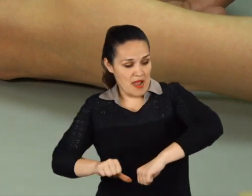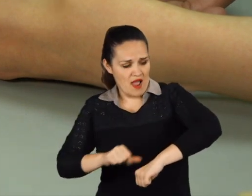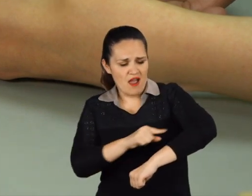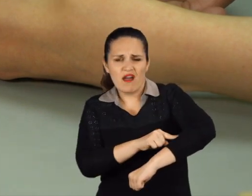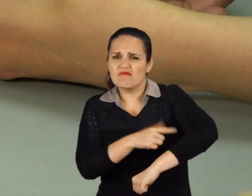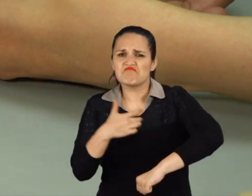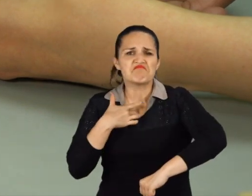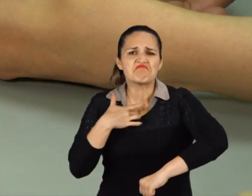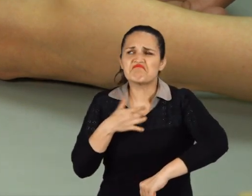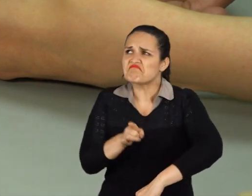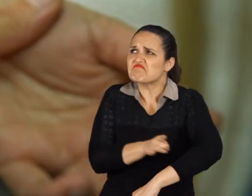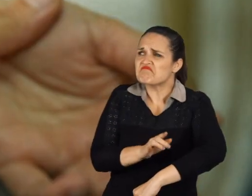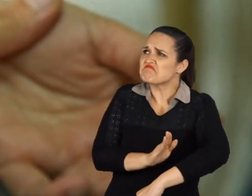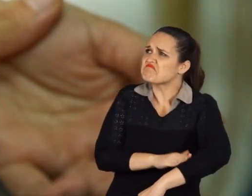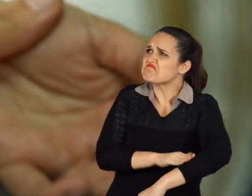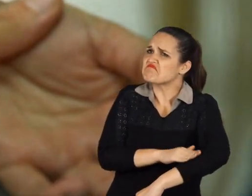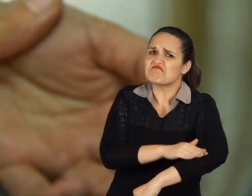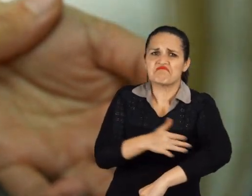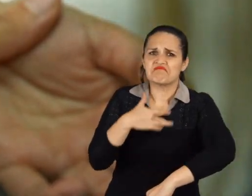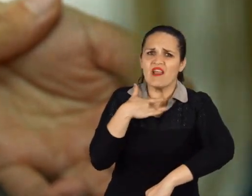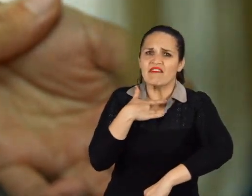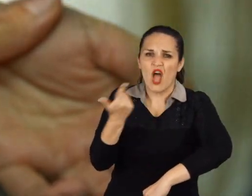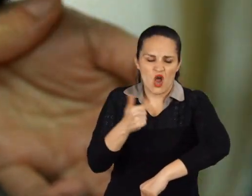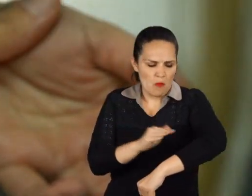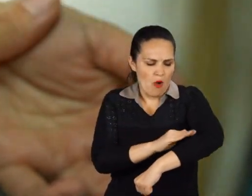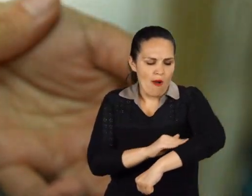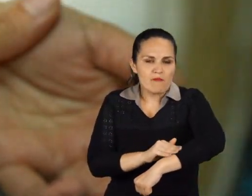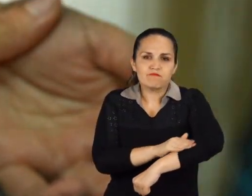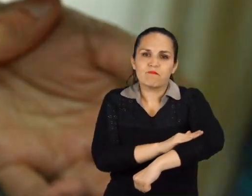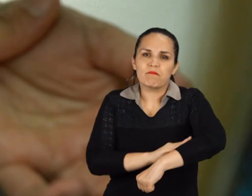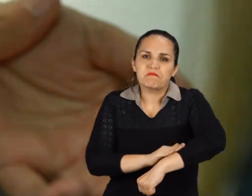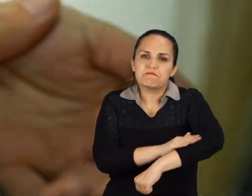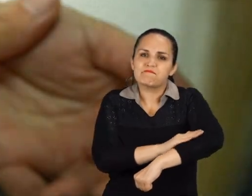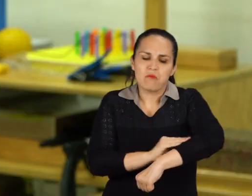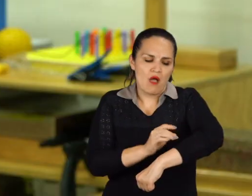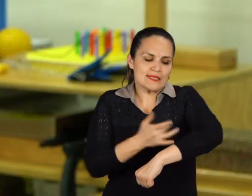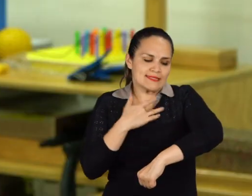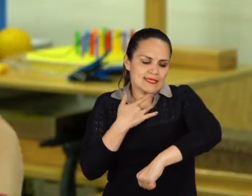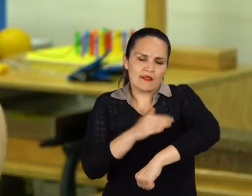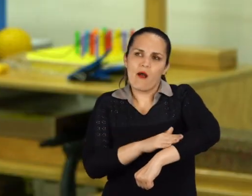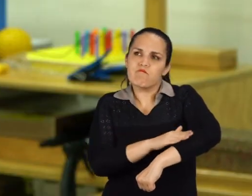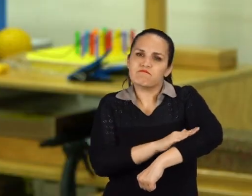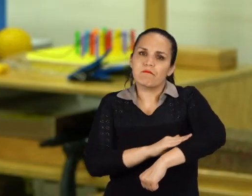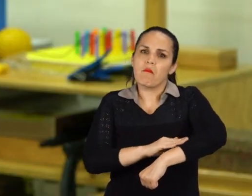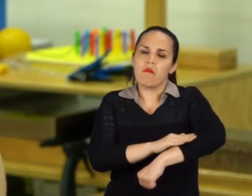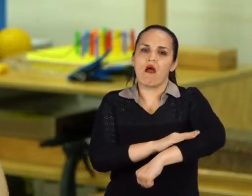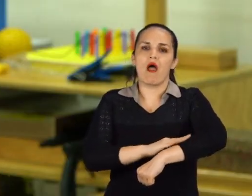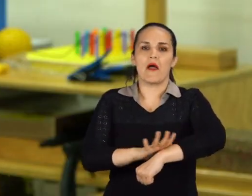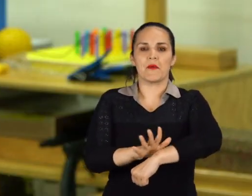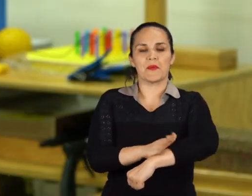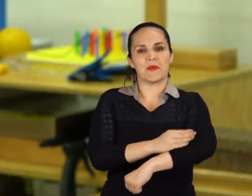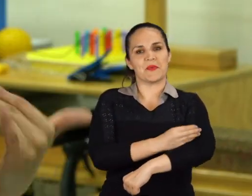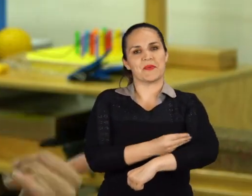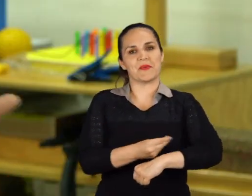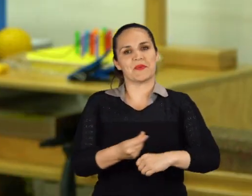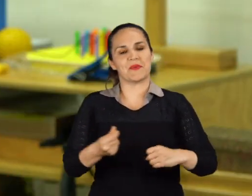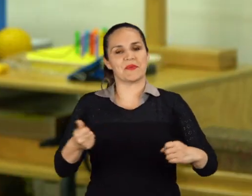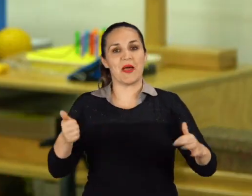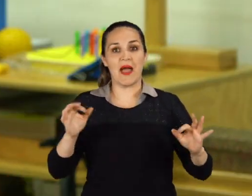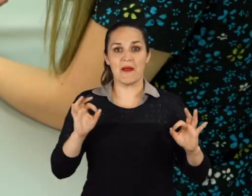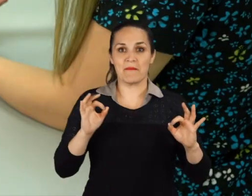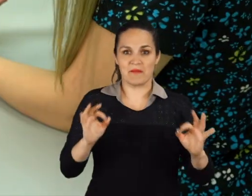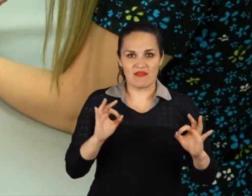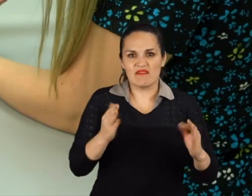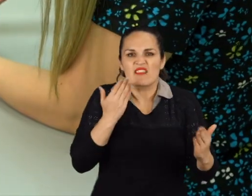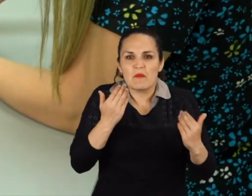la cicatriz presenta alteración sensitiva. Lo que podemos hacer es trabajar con texturas suaves sobre el área de la cicatriz, pues dependiendo de dónde sea